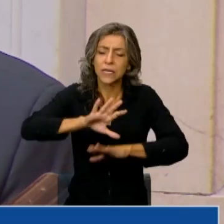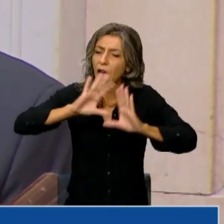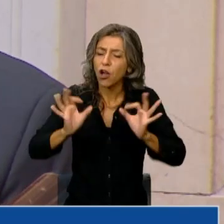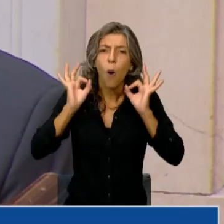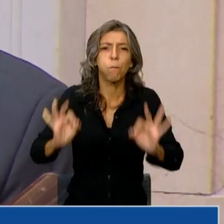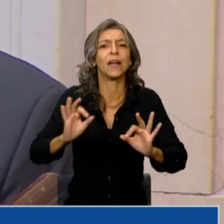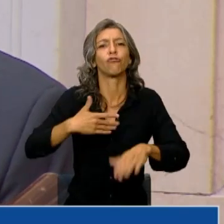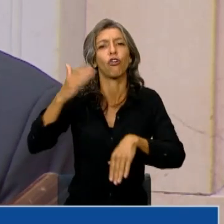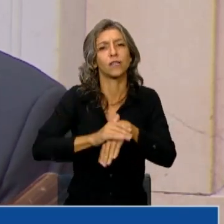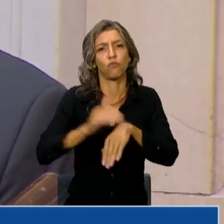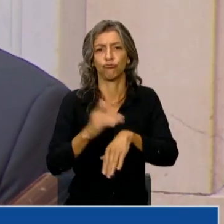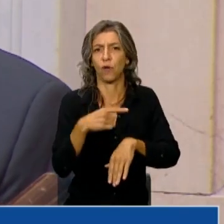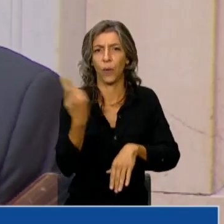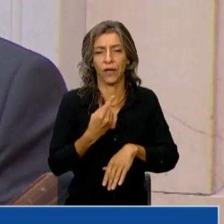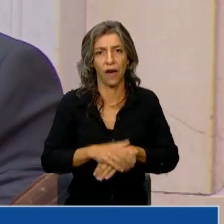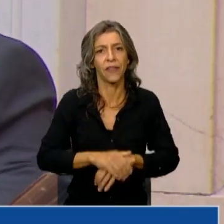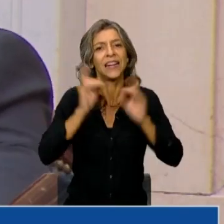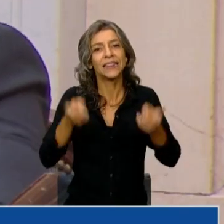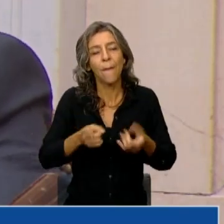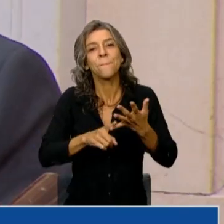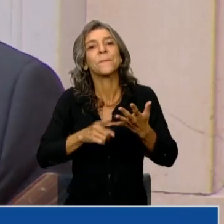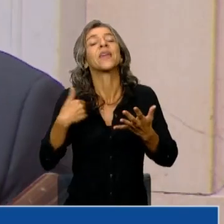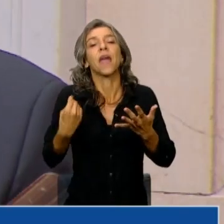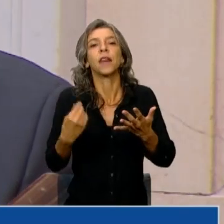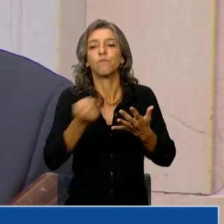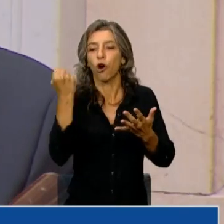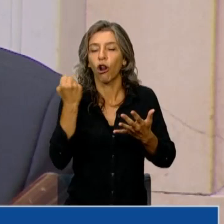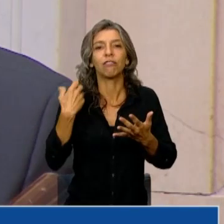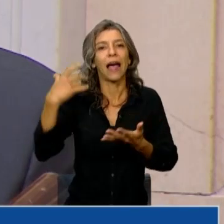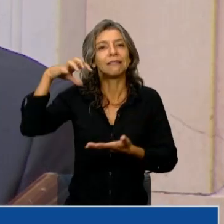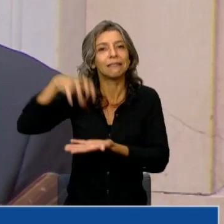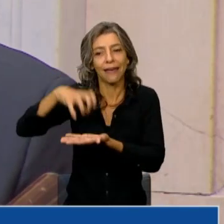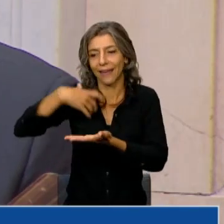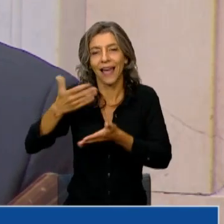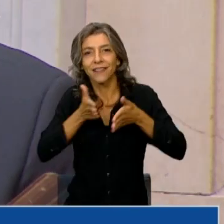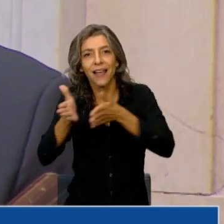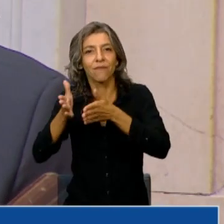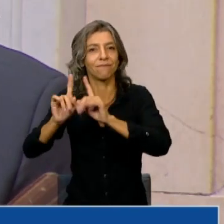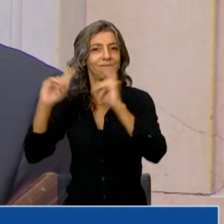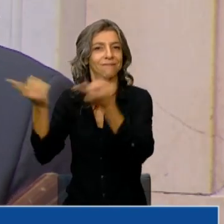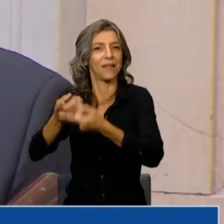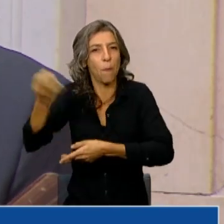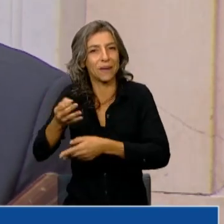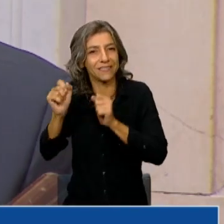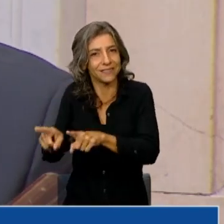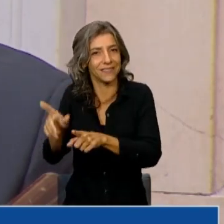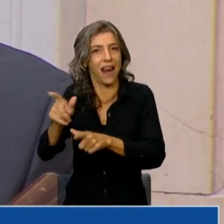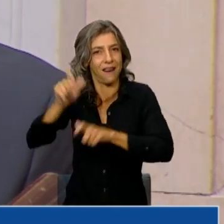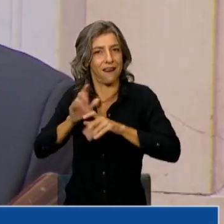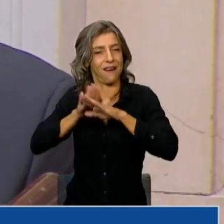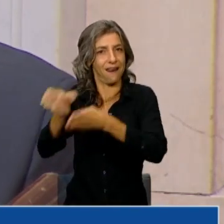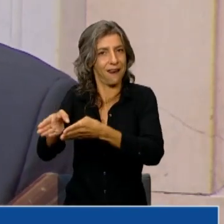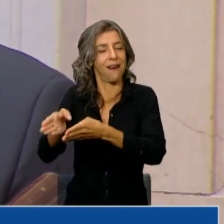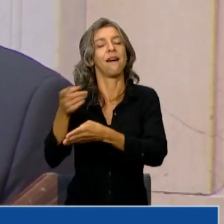Número 5, reimplantar un sistema de pabellones de alto perfil y la cárcel industria. Número 6, eliminar el autogobierno policial que propone